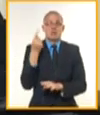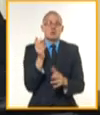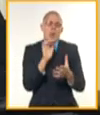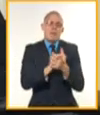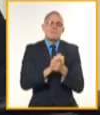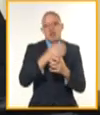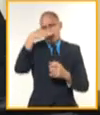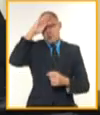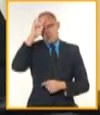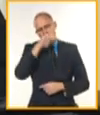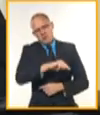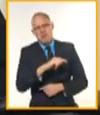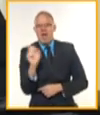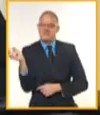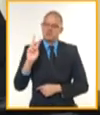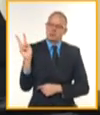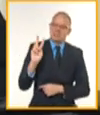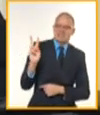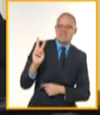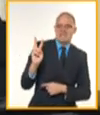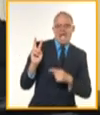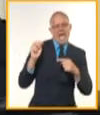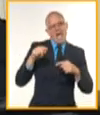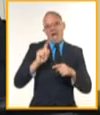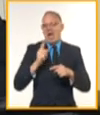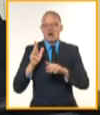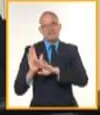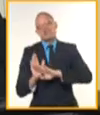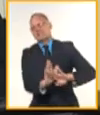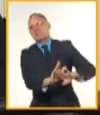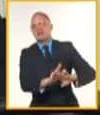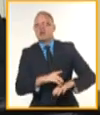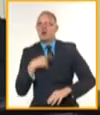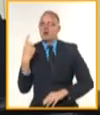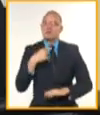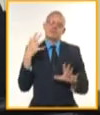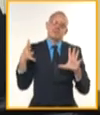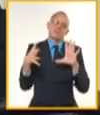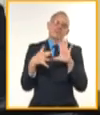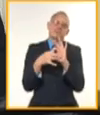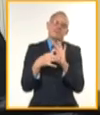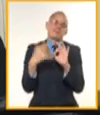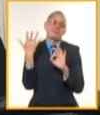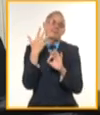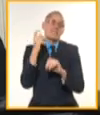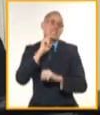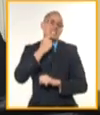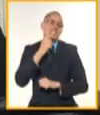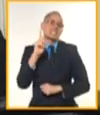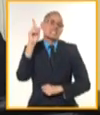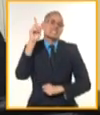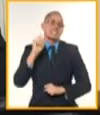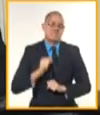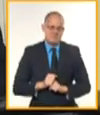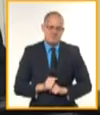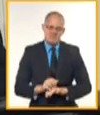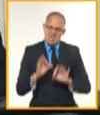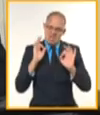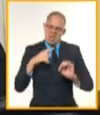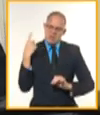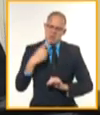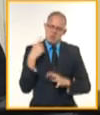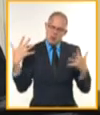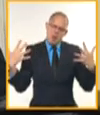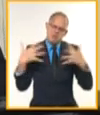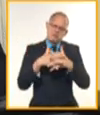protagonista inesperado. Hoy estamos, producto de nuestra ambiciosa política económica y de nuestras posiciones férreas en política exterior,